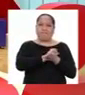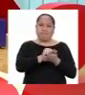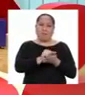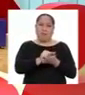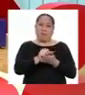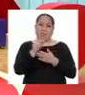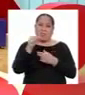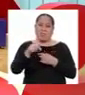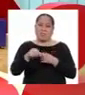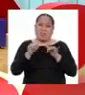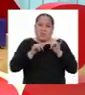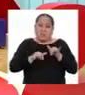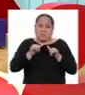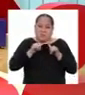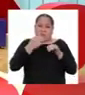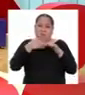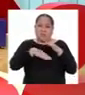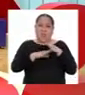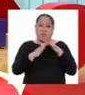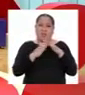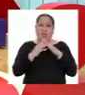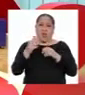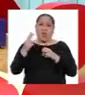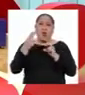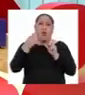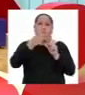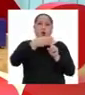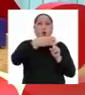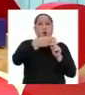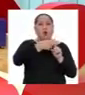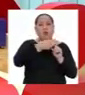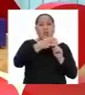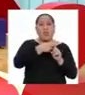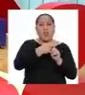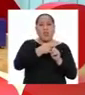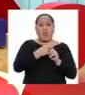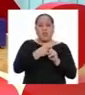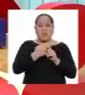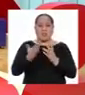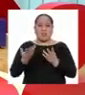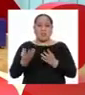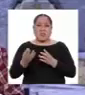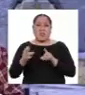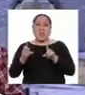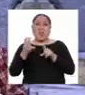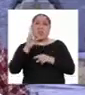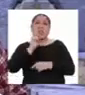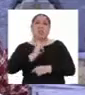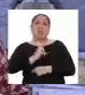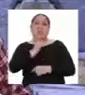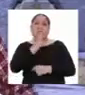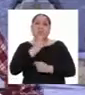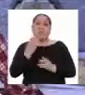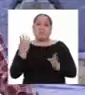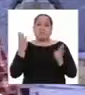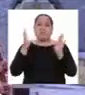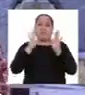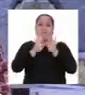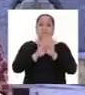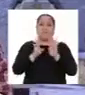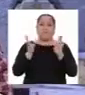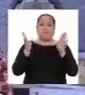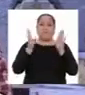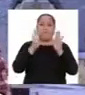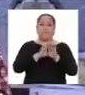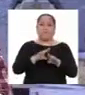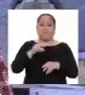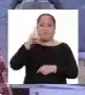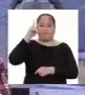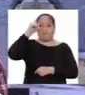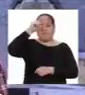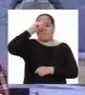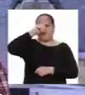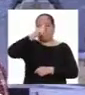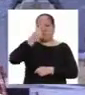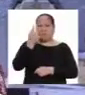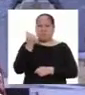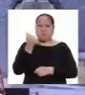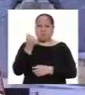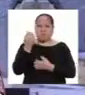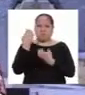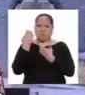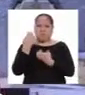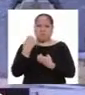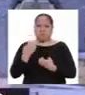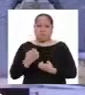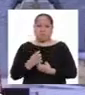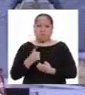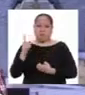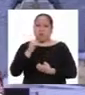restaurantes y hoteles estuvieron cerrados fueron tan duros para nosotros y nuestra economía. Y sí, no deberíamos contentarnos